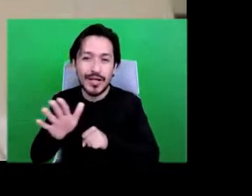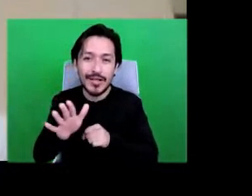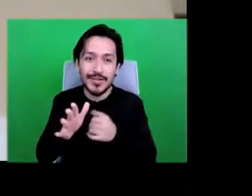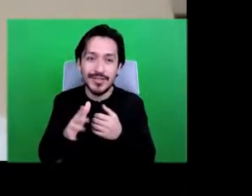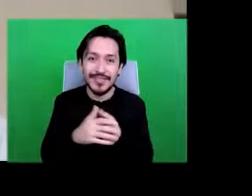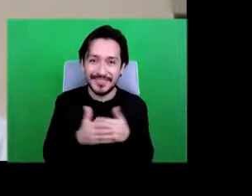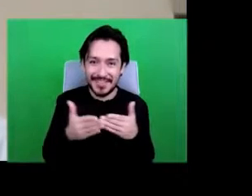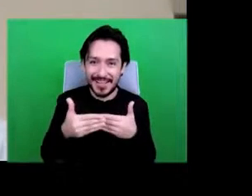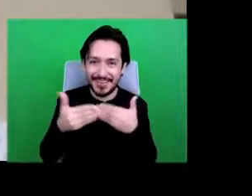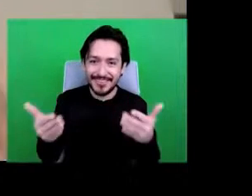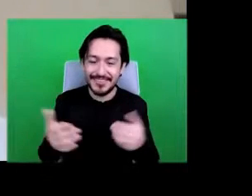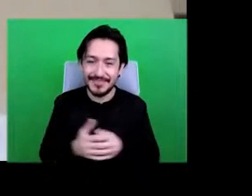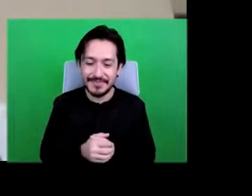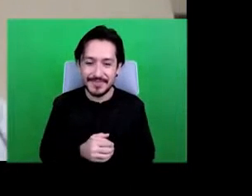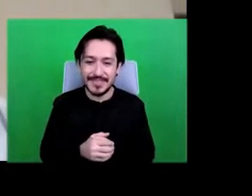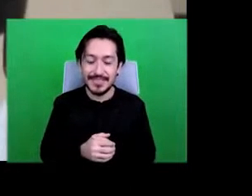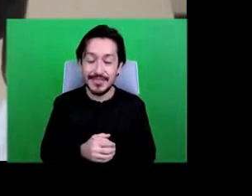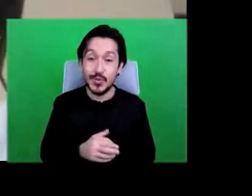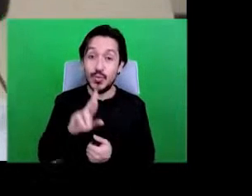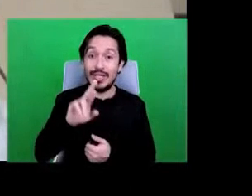El reto sería